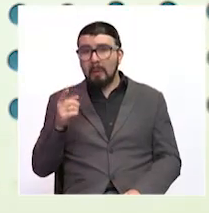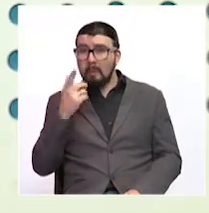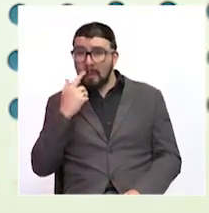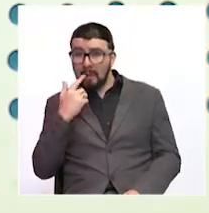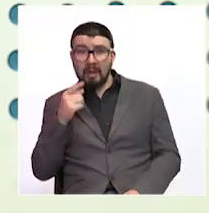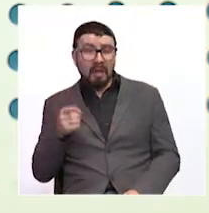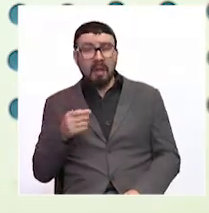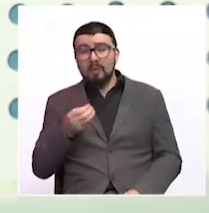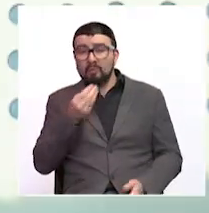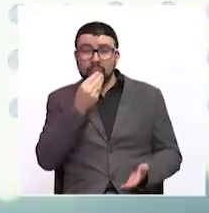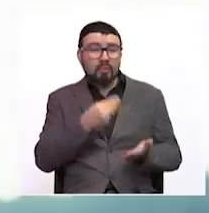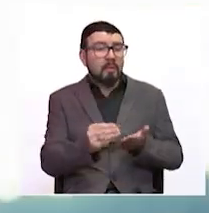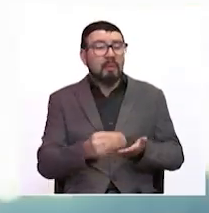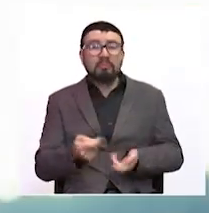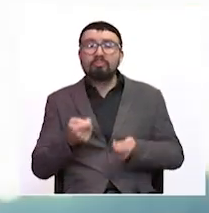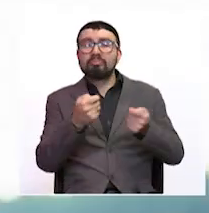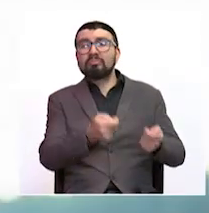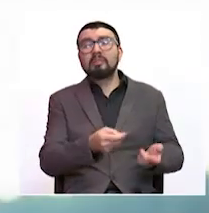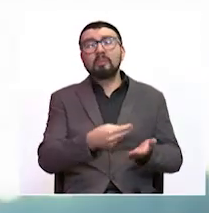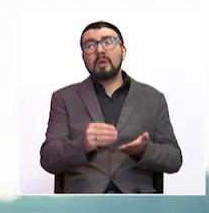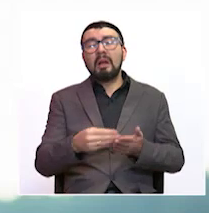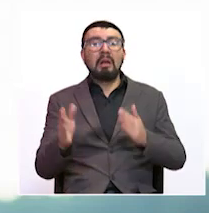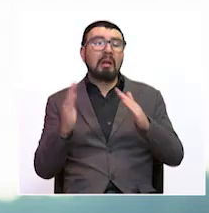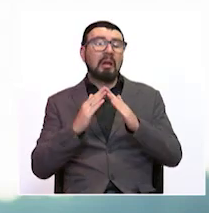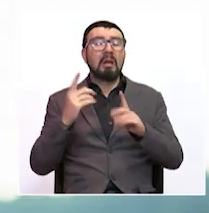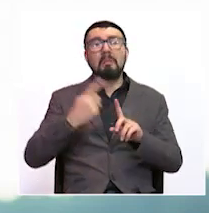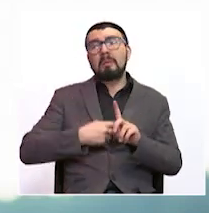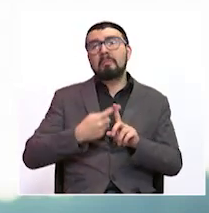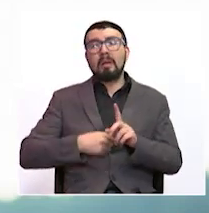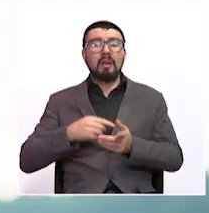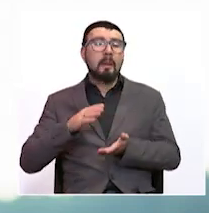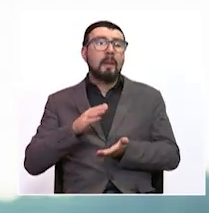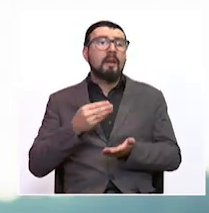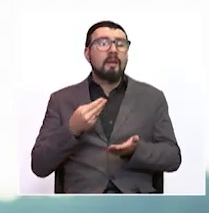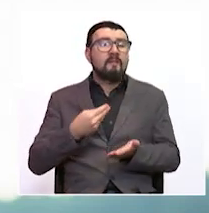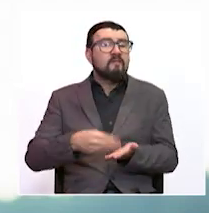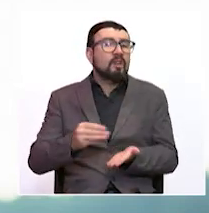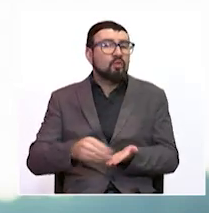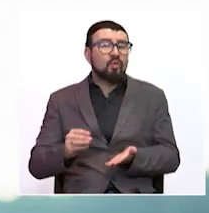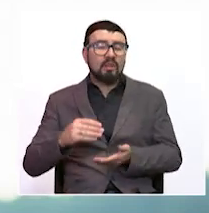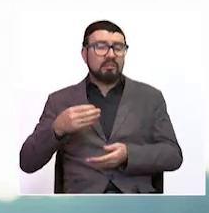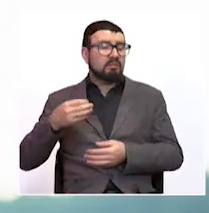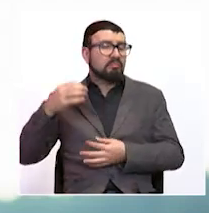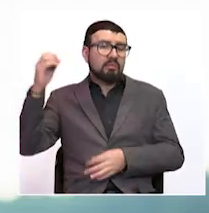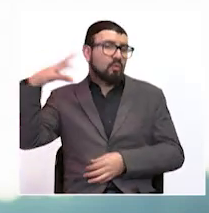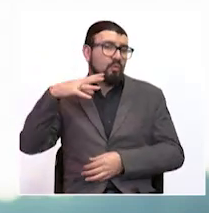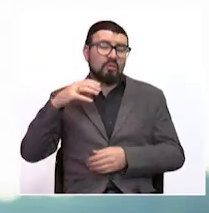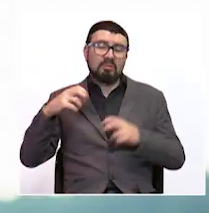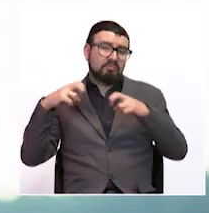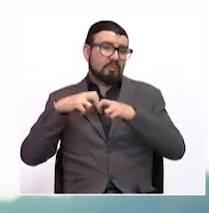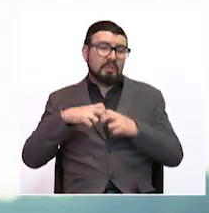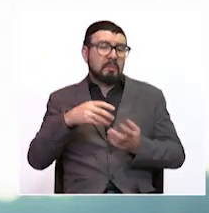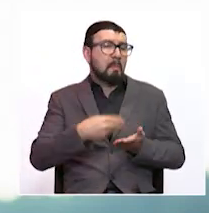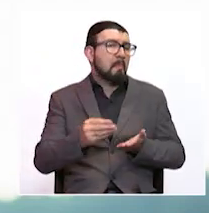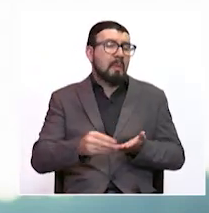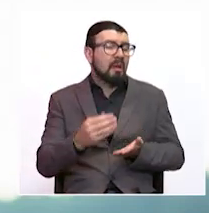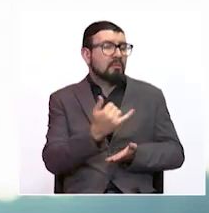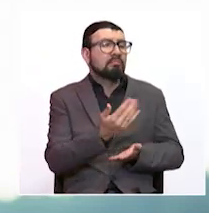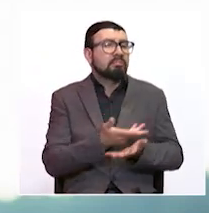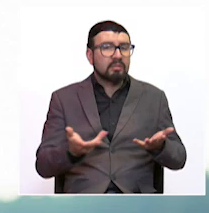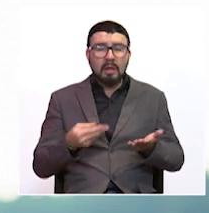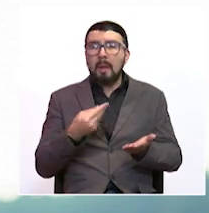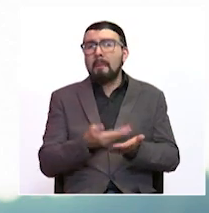plata para pagar arrendamiento y facturas protege la familia es protector y aconseja esas son